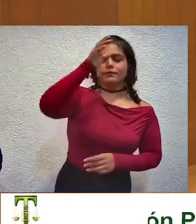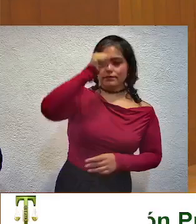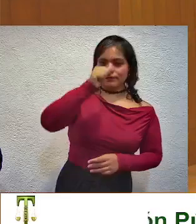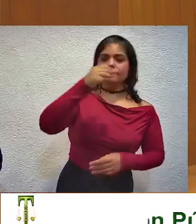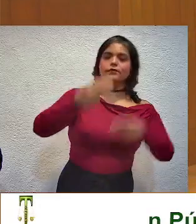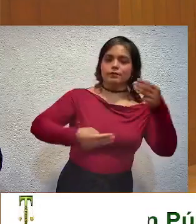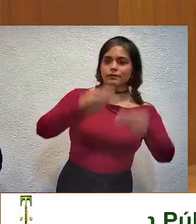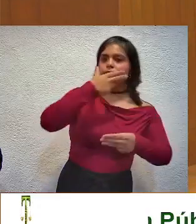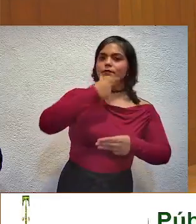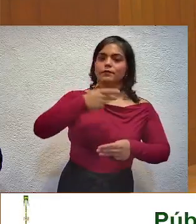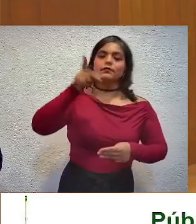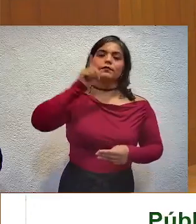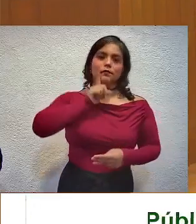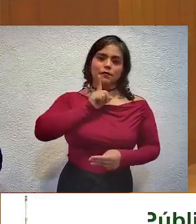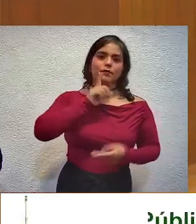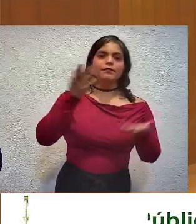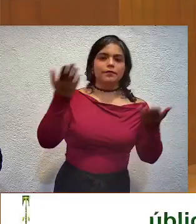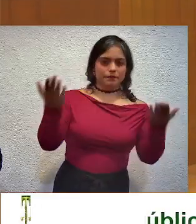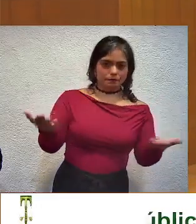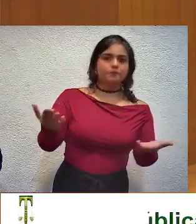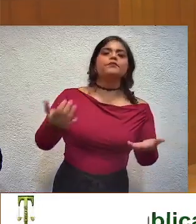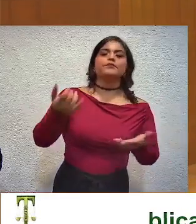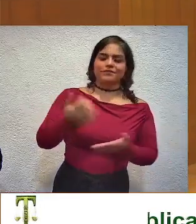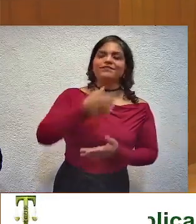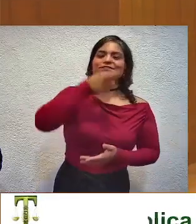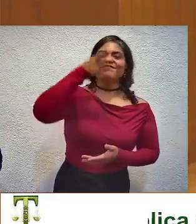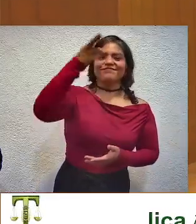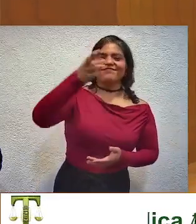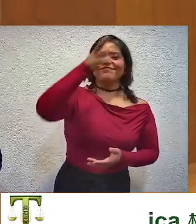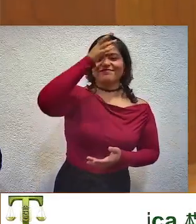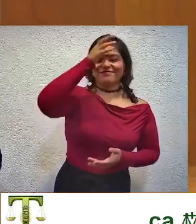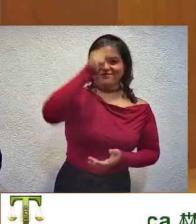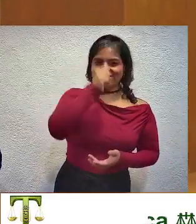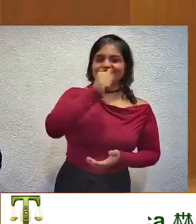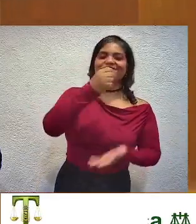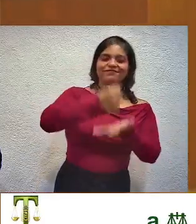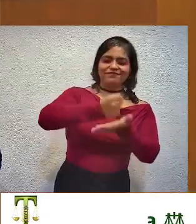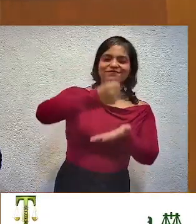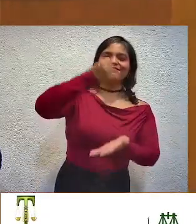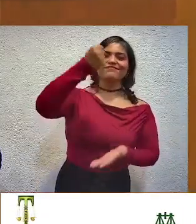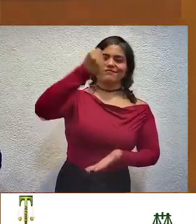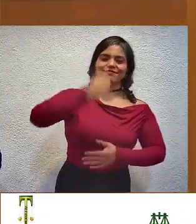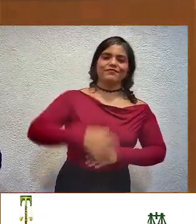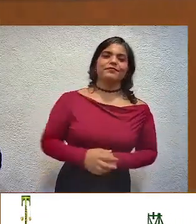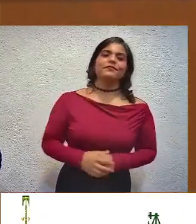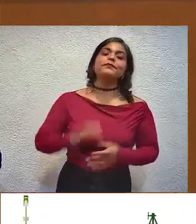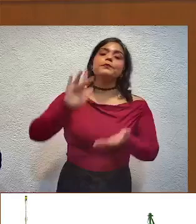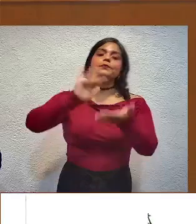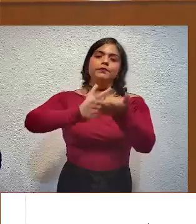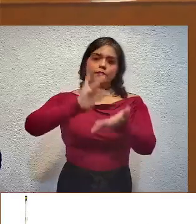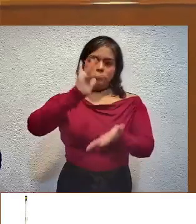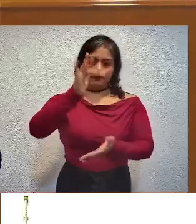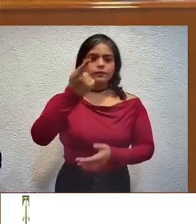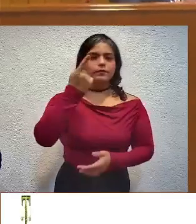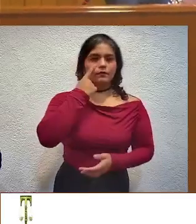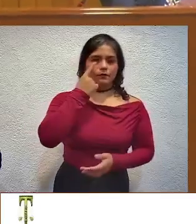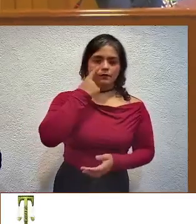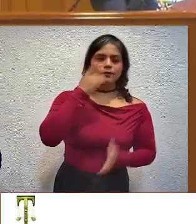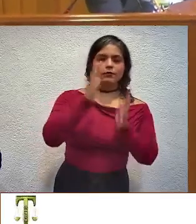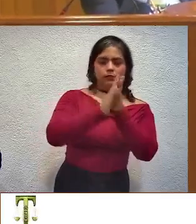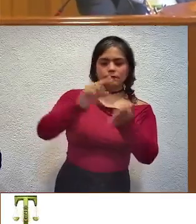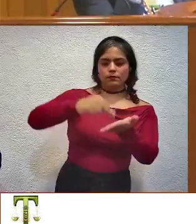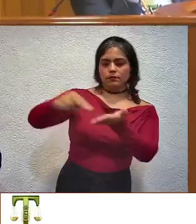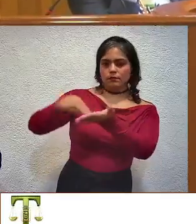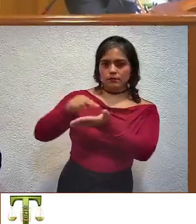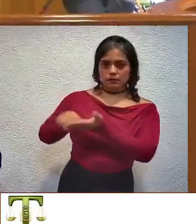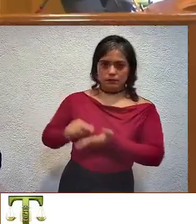magistrada, magistrados, el proyecto de resolución fue aprobado por unanimidad de votos. Gracias, secretario. En consecuencia, sírvase